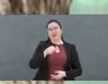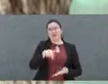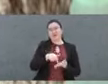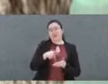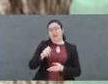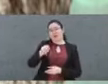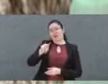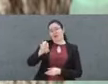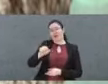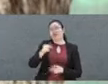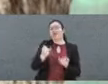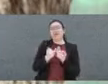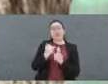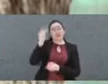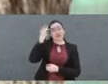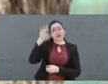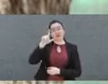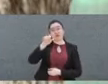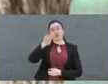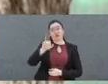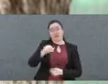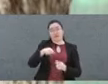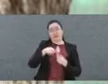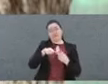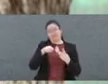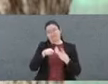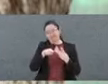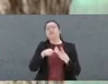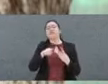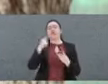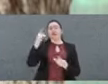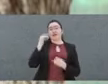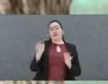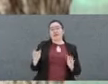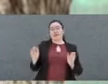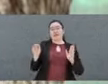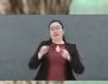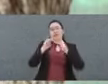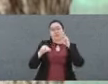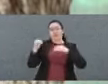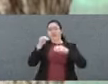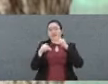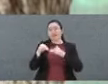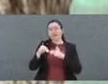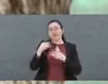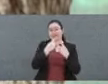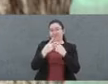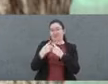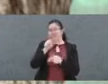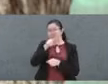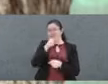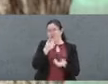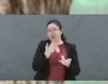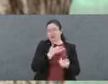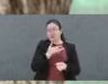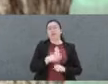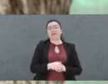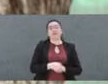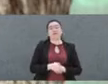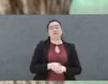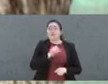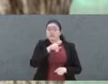Santa Lucía y una parte del Cerro de la Estrella. Entonces, al poder distribuir los sectores